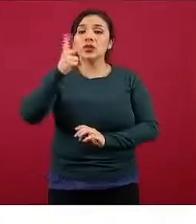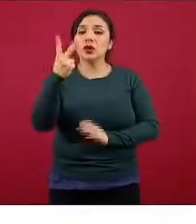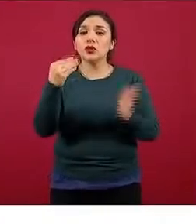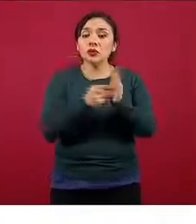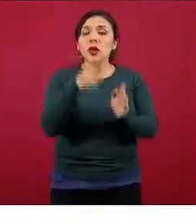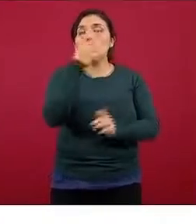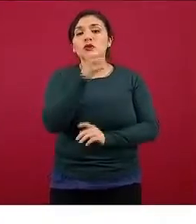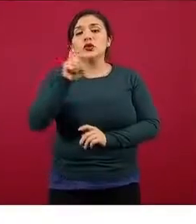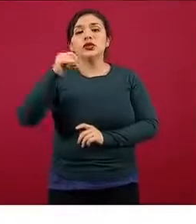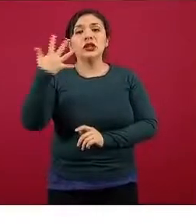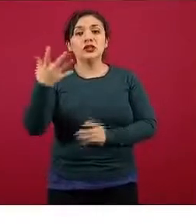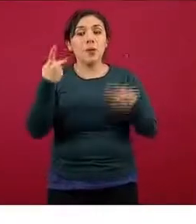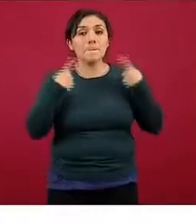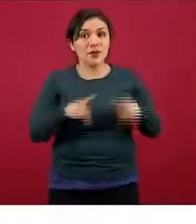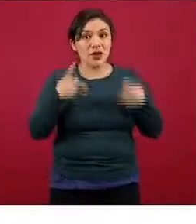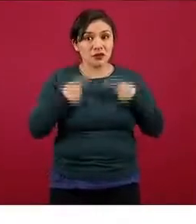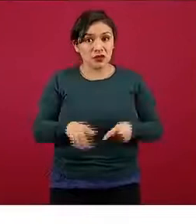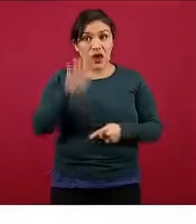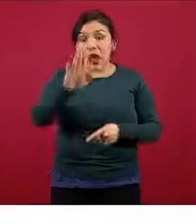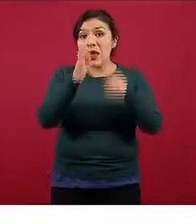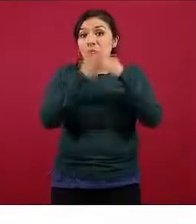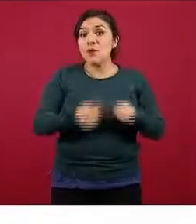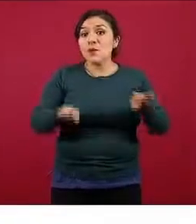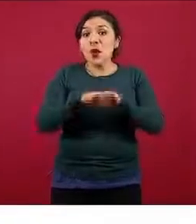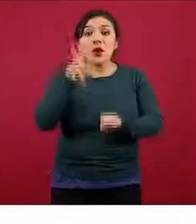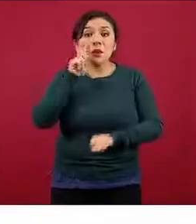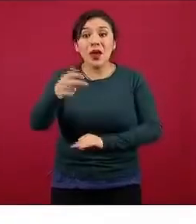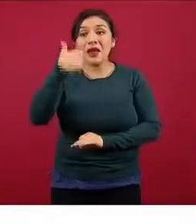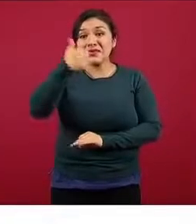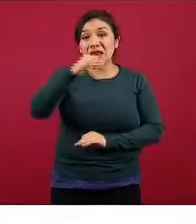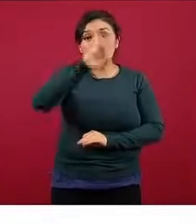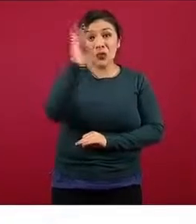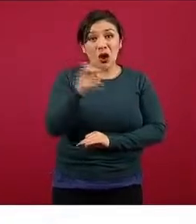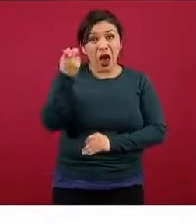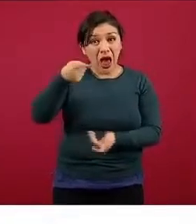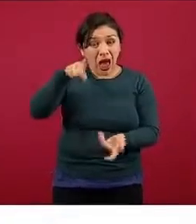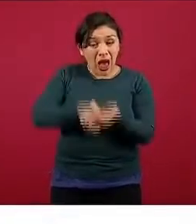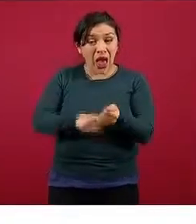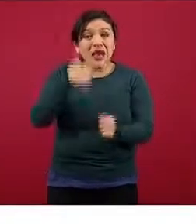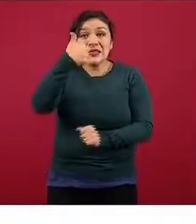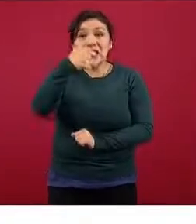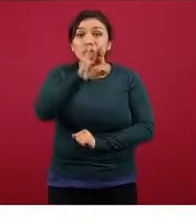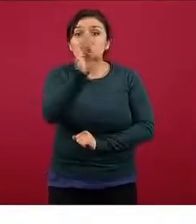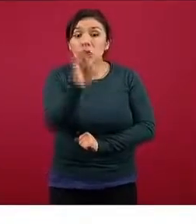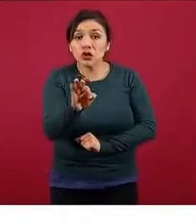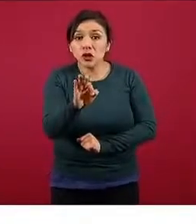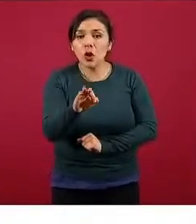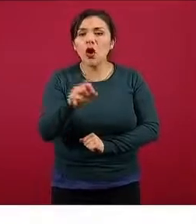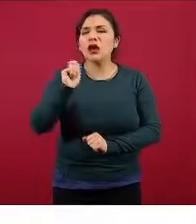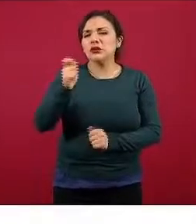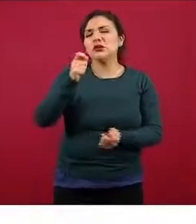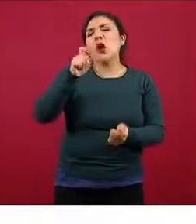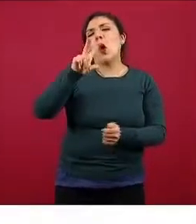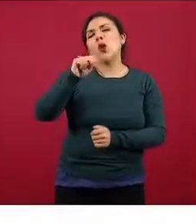1.532.485. Importante ver que el 6% de todos estos casos estimados,